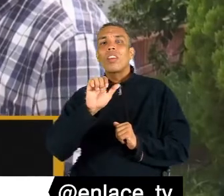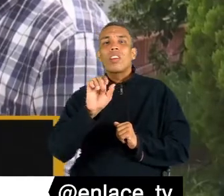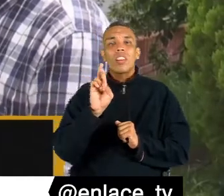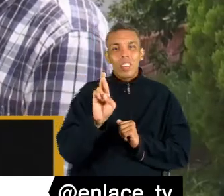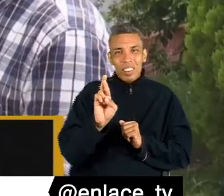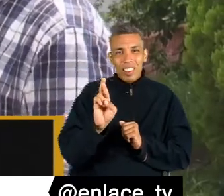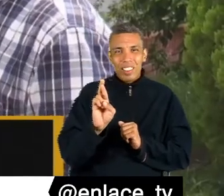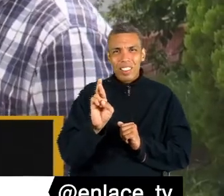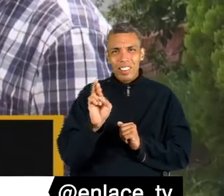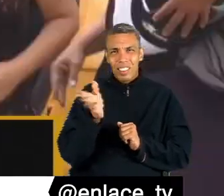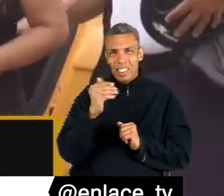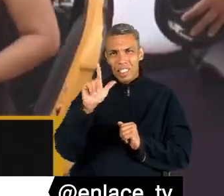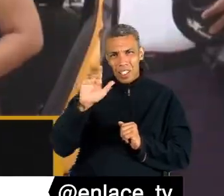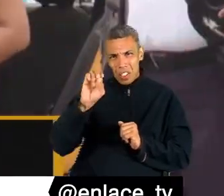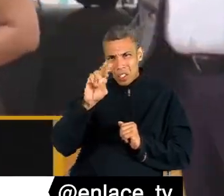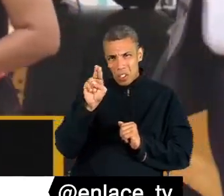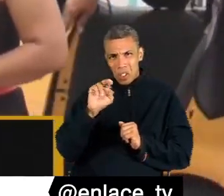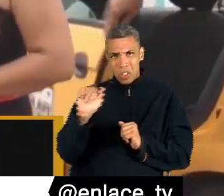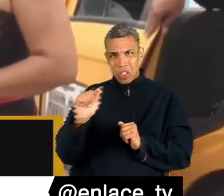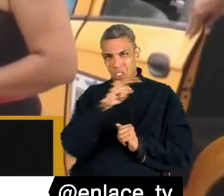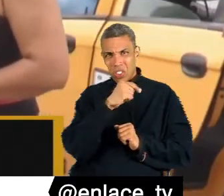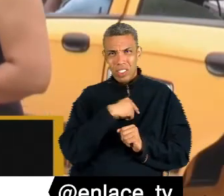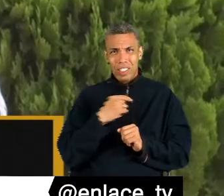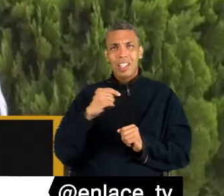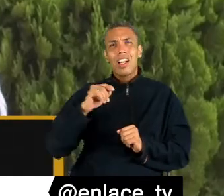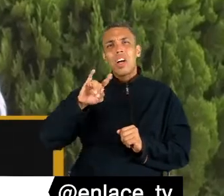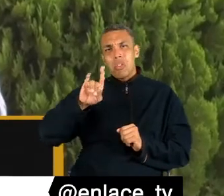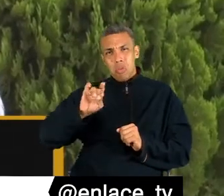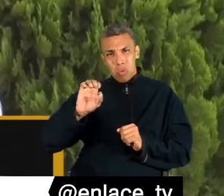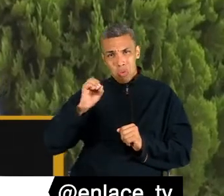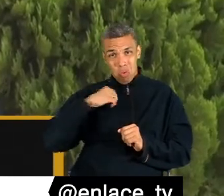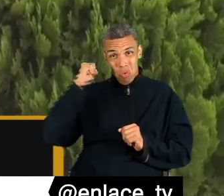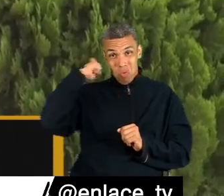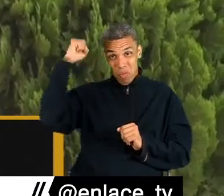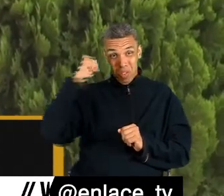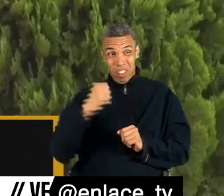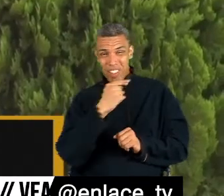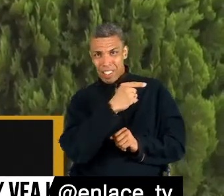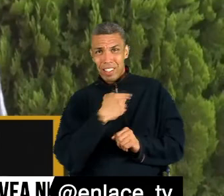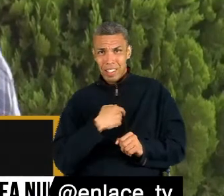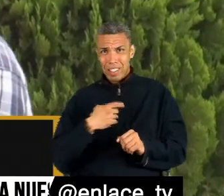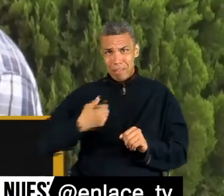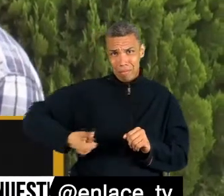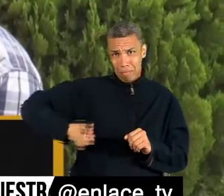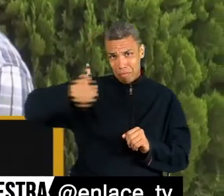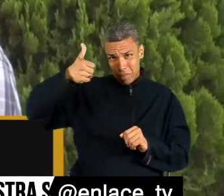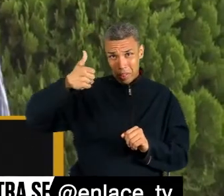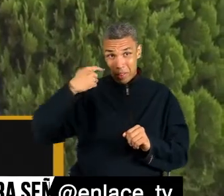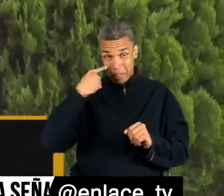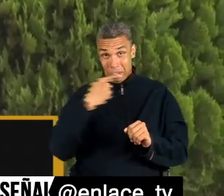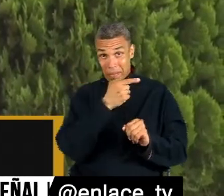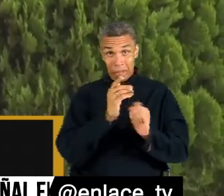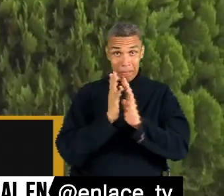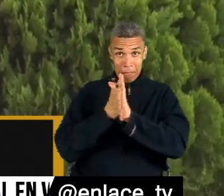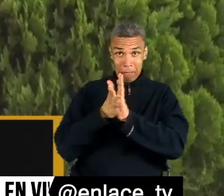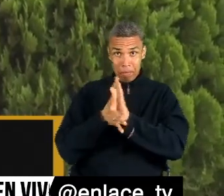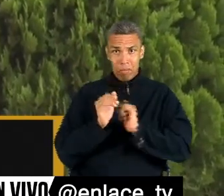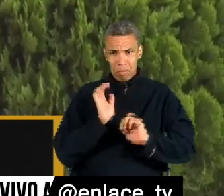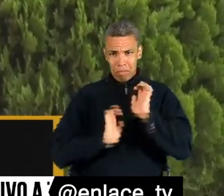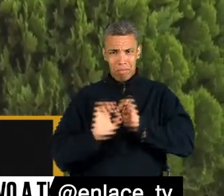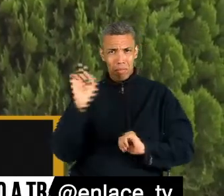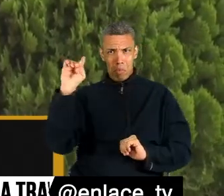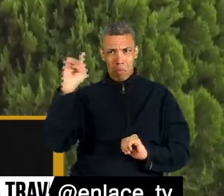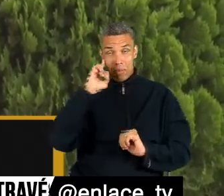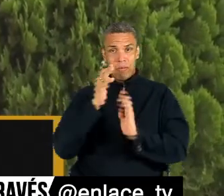prensa local y se ha referido al caso de la periodista Luz Dari Guínez. La nota periodística que emite Noticias 1 el día